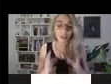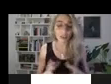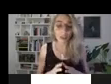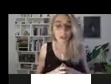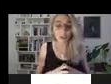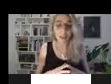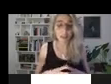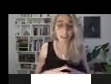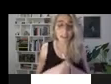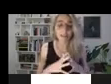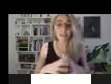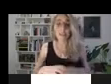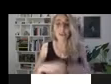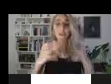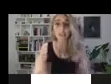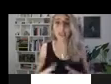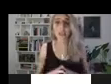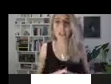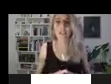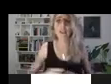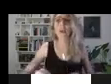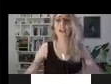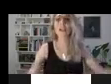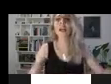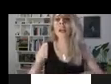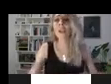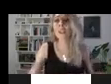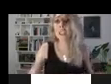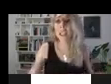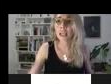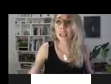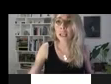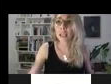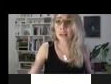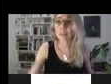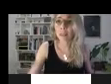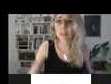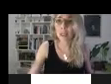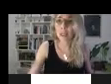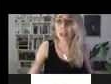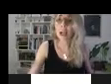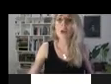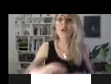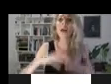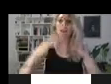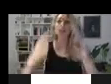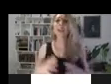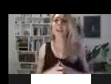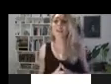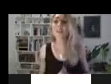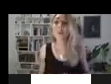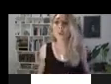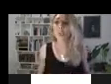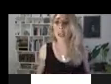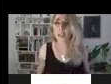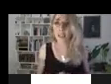alemana que tiene un libro súper interesante sobre el mercado del arte global, donde en primer lugar dice